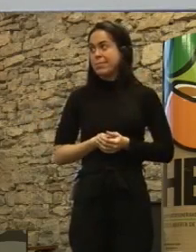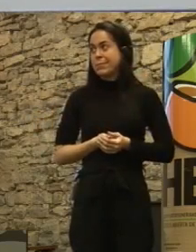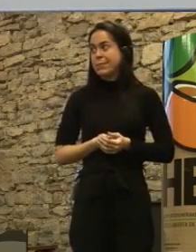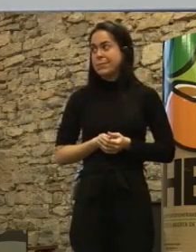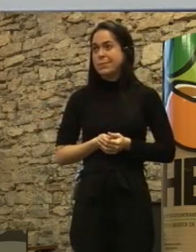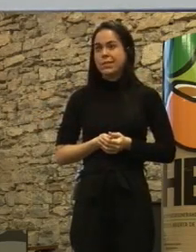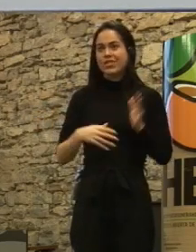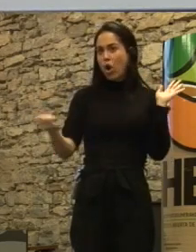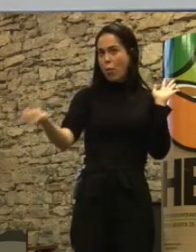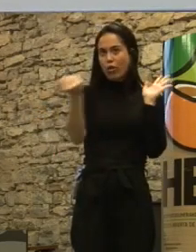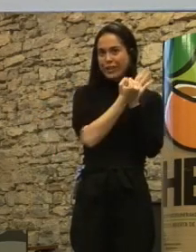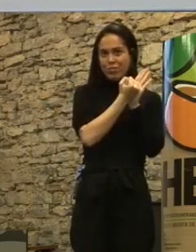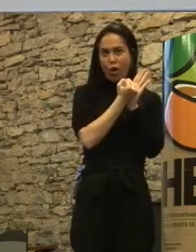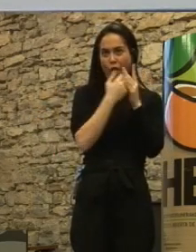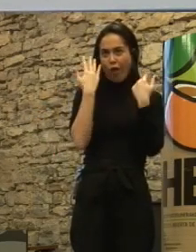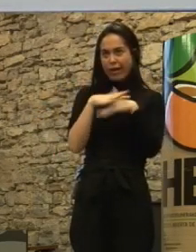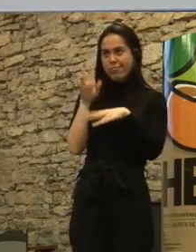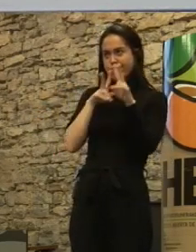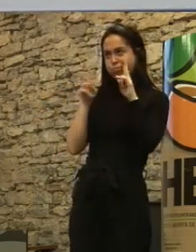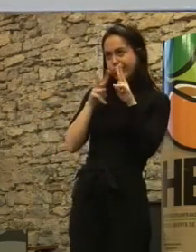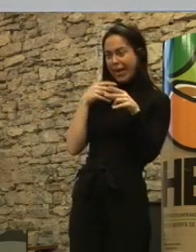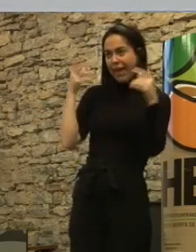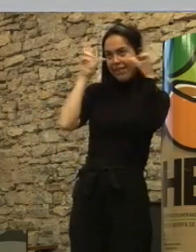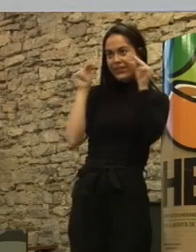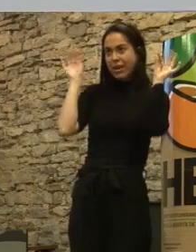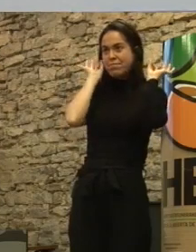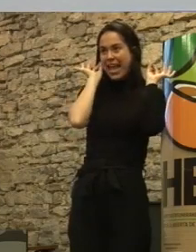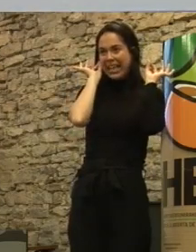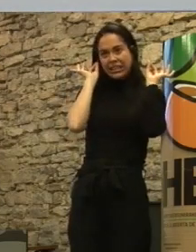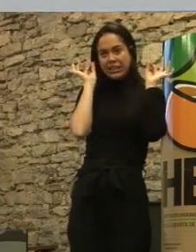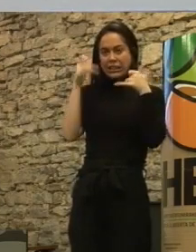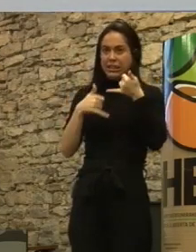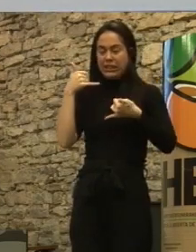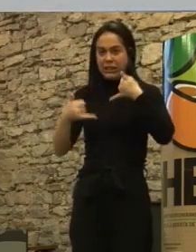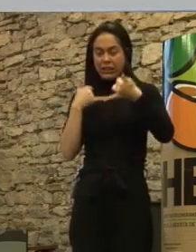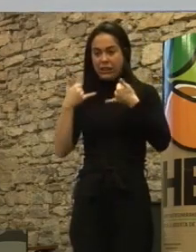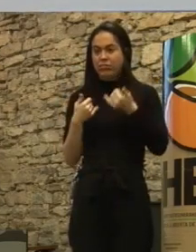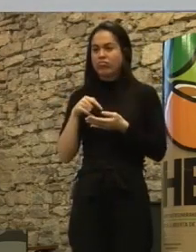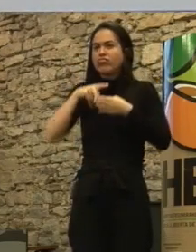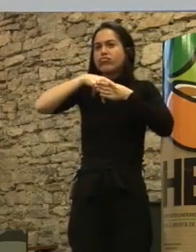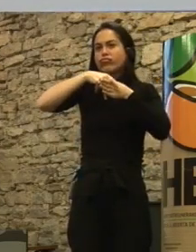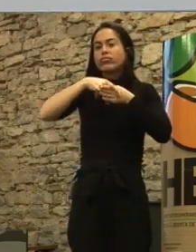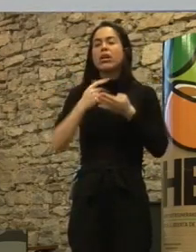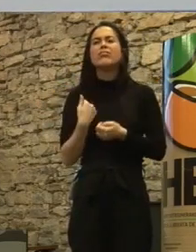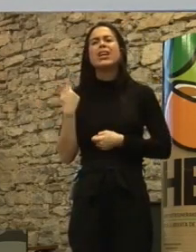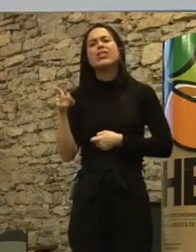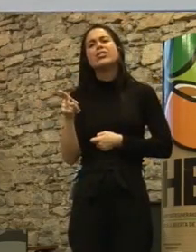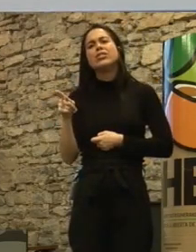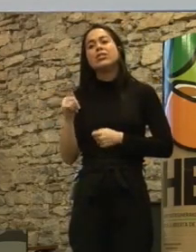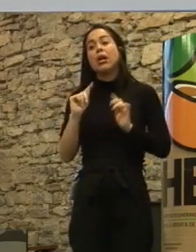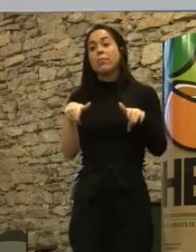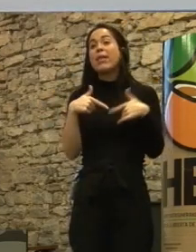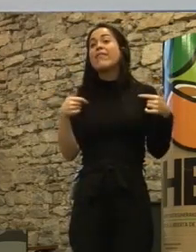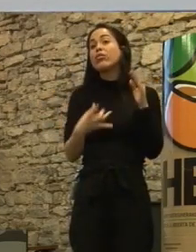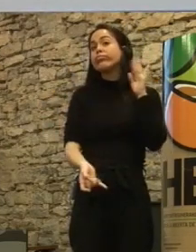Son un símbolo por la calle. Y eso es totalmente autogestionado. ¿Y quién creó esa plataforma? Trabajaba en el